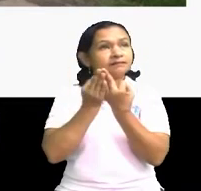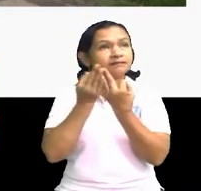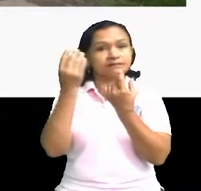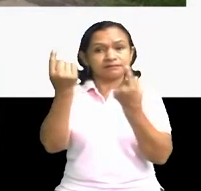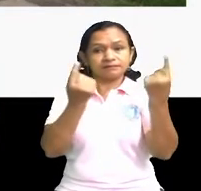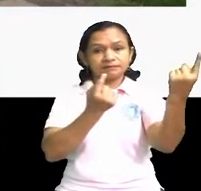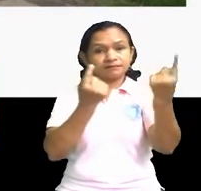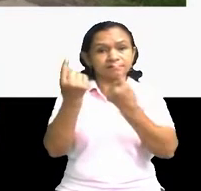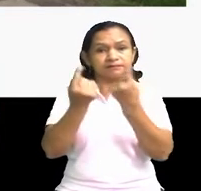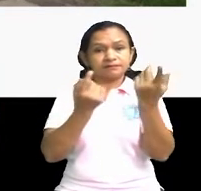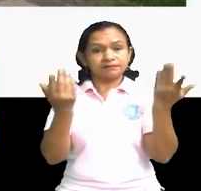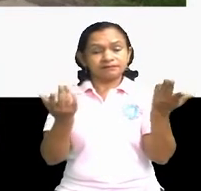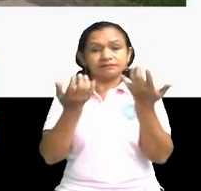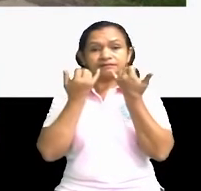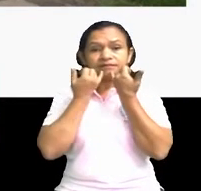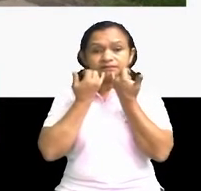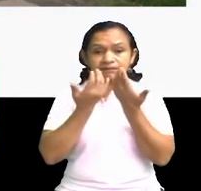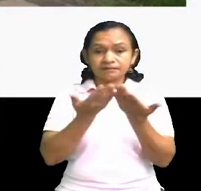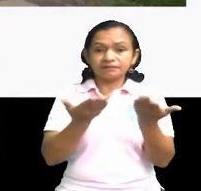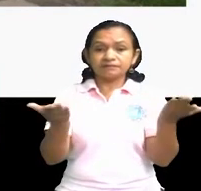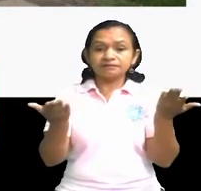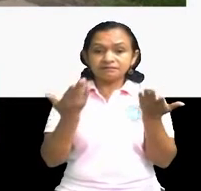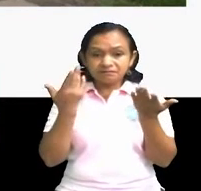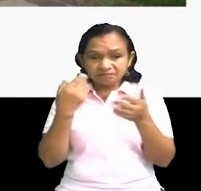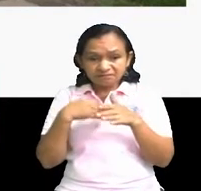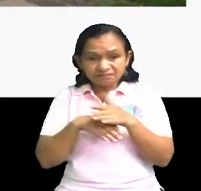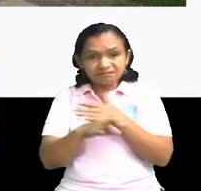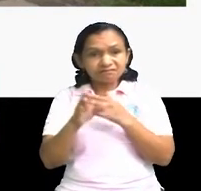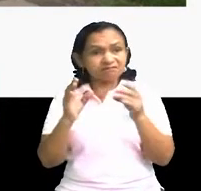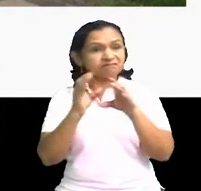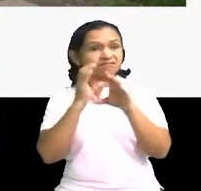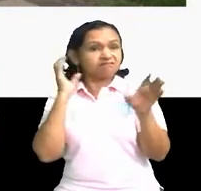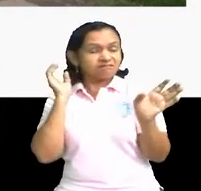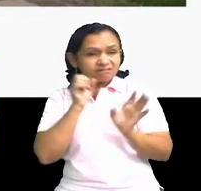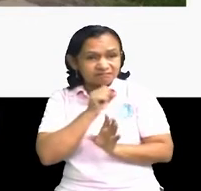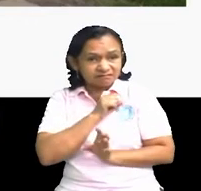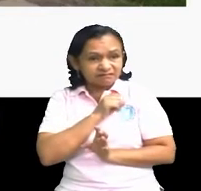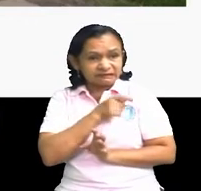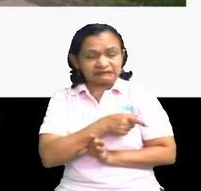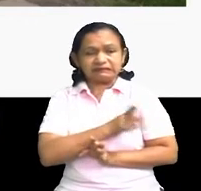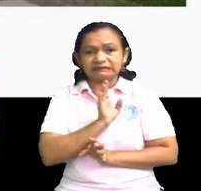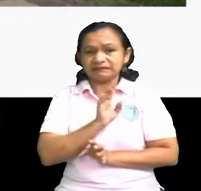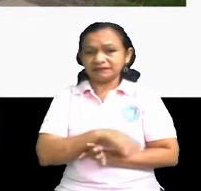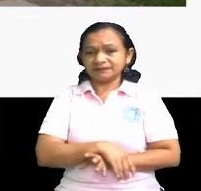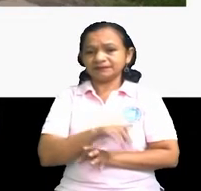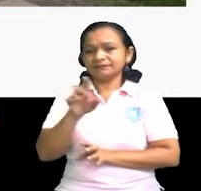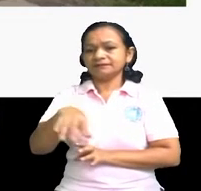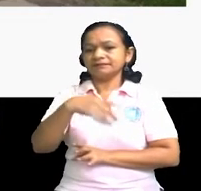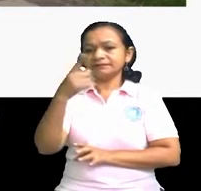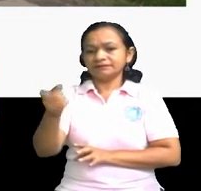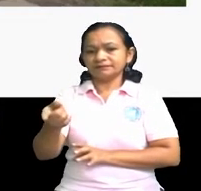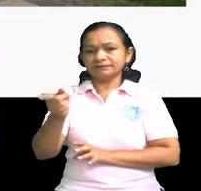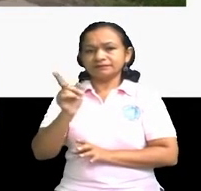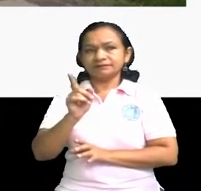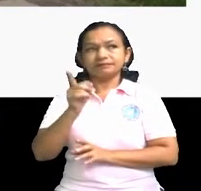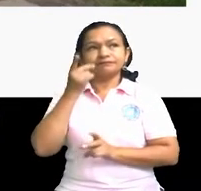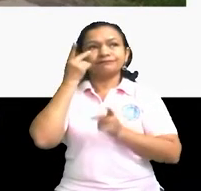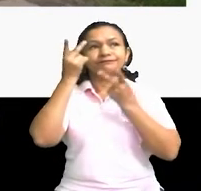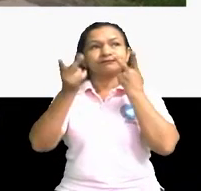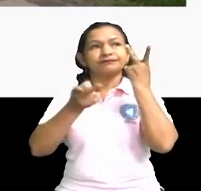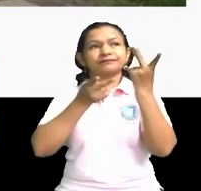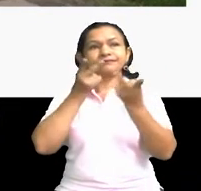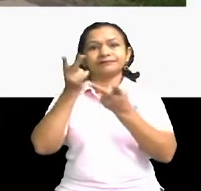llegaban a pedir información. Y al otro lado era una área de